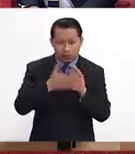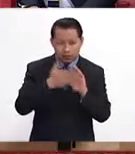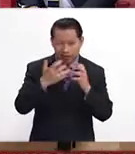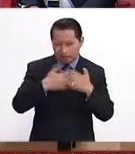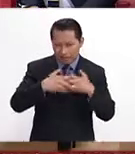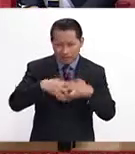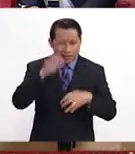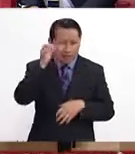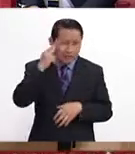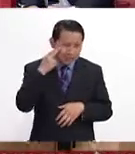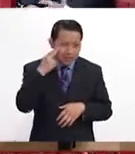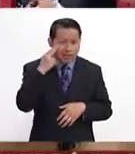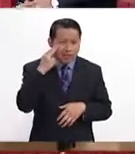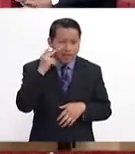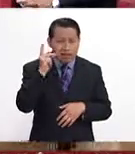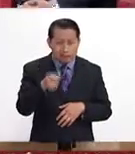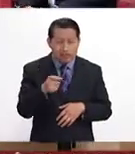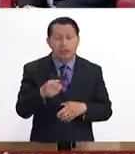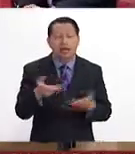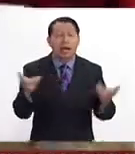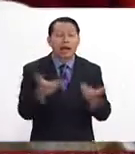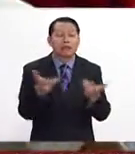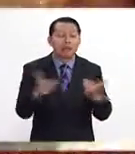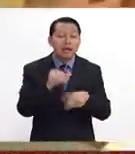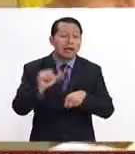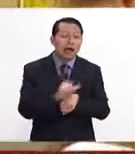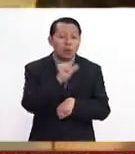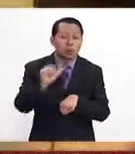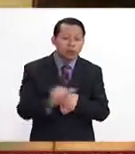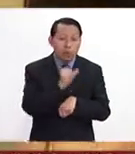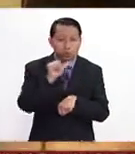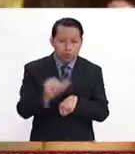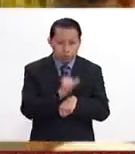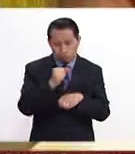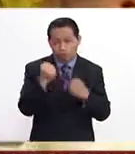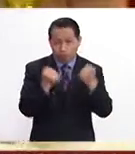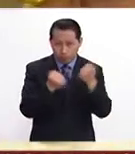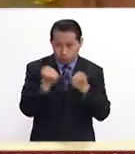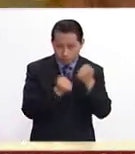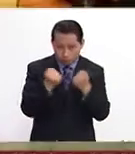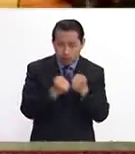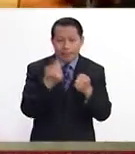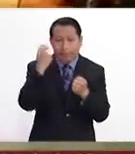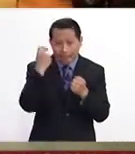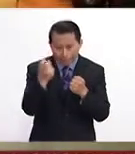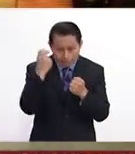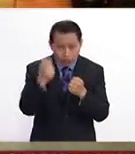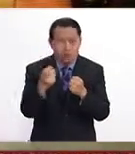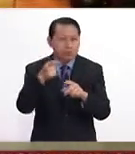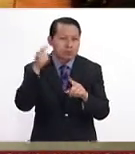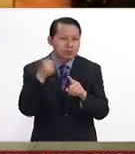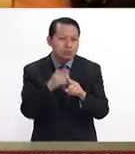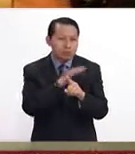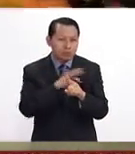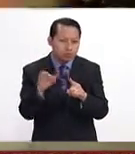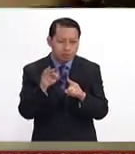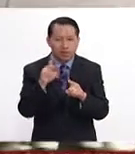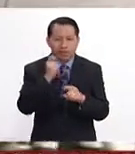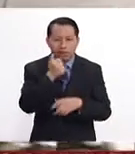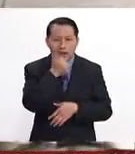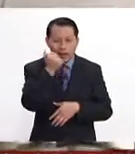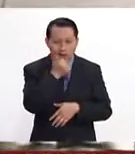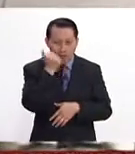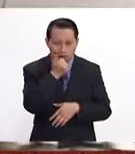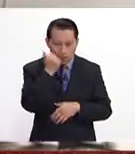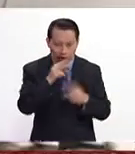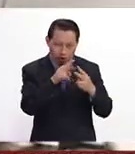que que va a armar vehículos y que bueno ahí directamente está el mercado abierto para los alumnos de